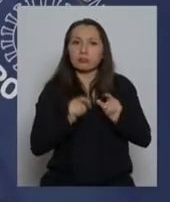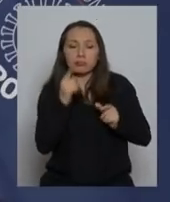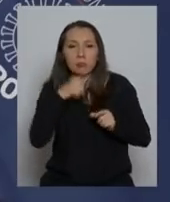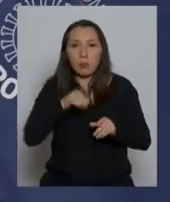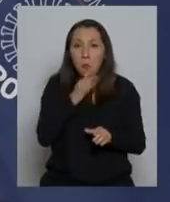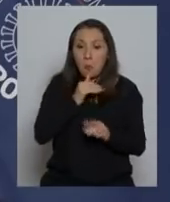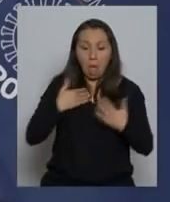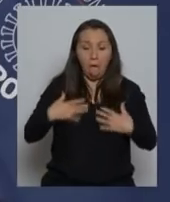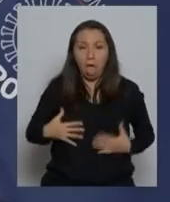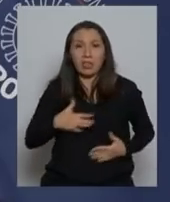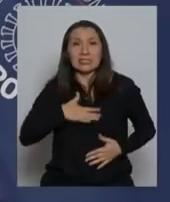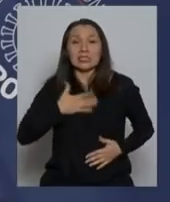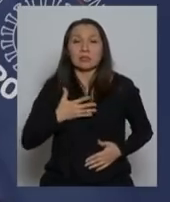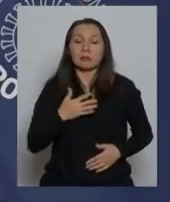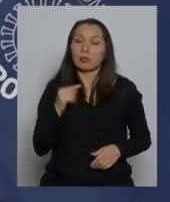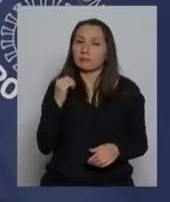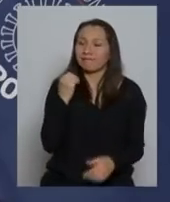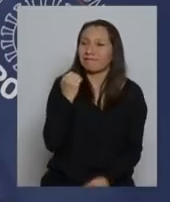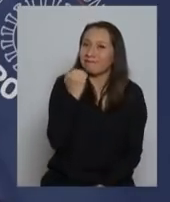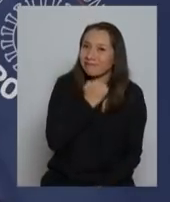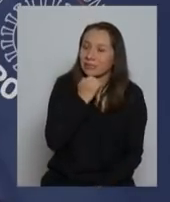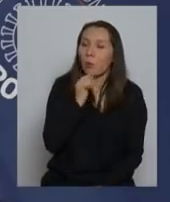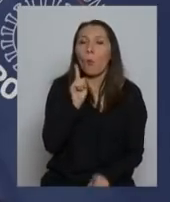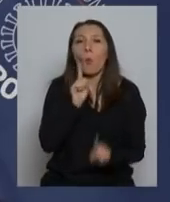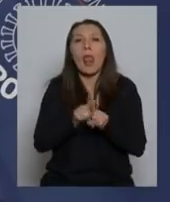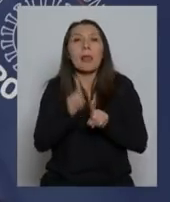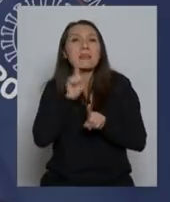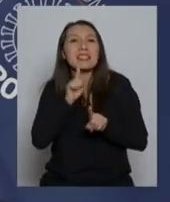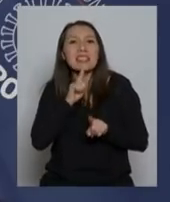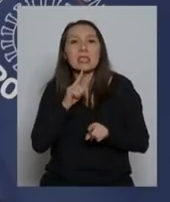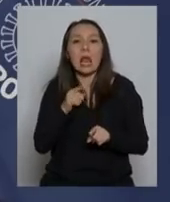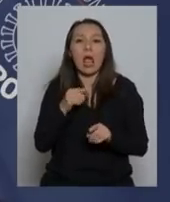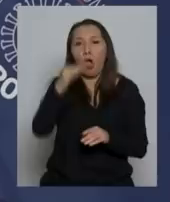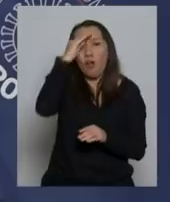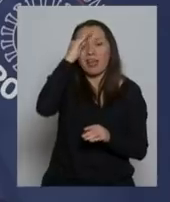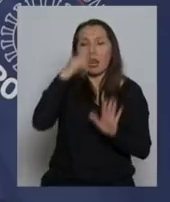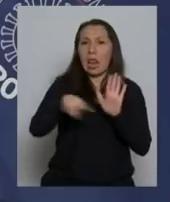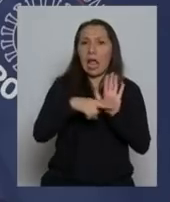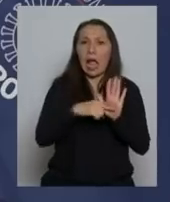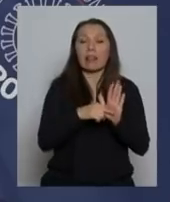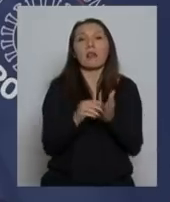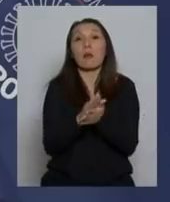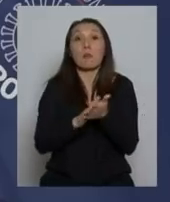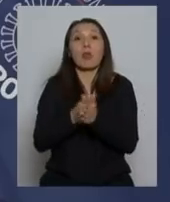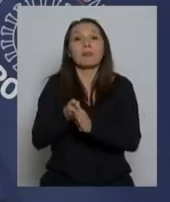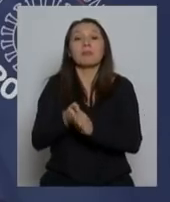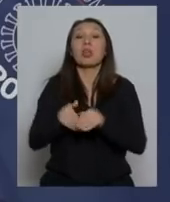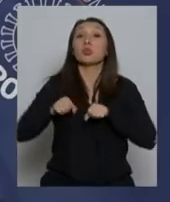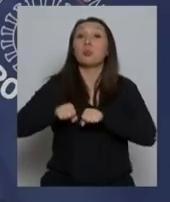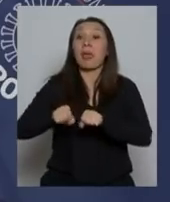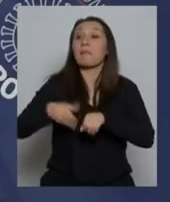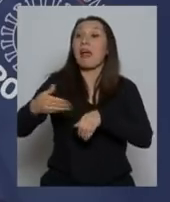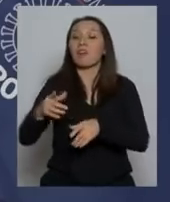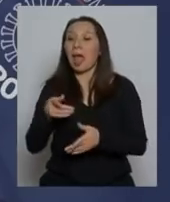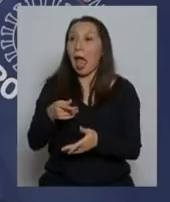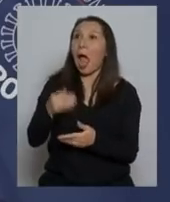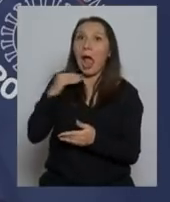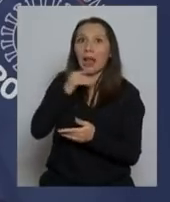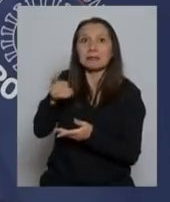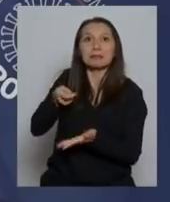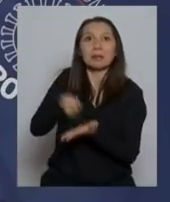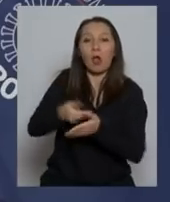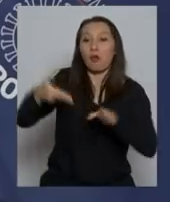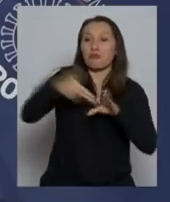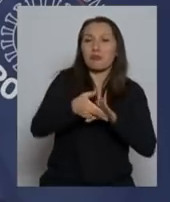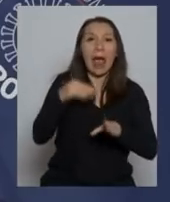tienen síntomas produce una falsa confianza de exámenes negativos. Vamos a tomar aquí a la salida de un supermercado, en una bomba de bencina, vamos a